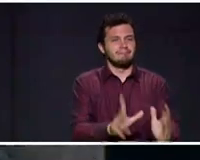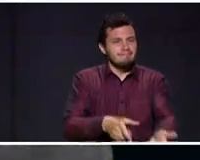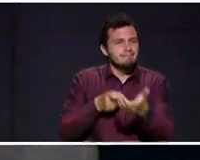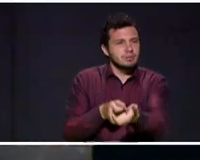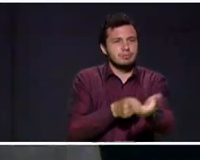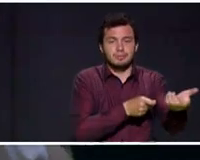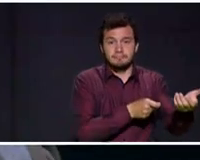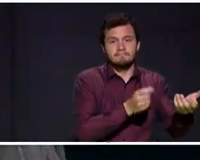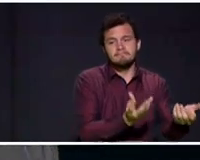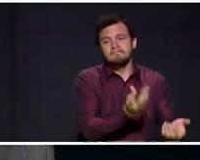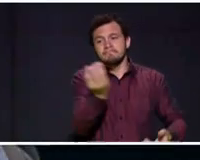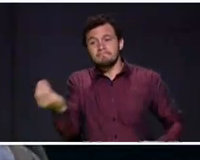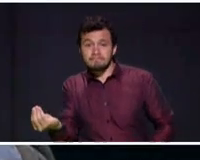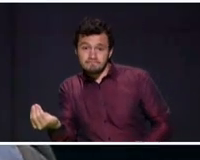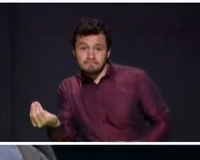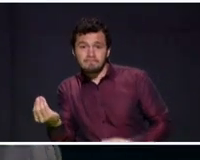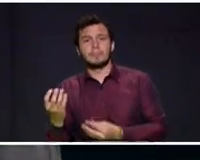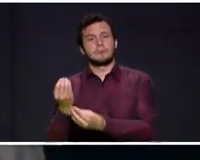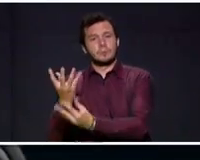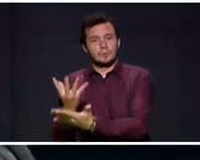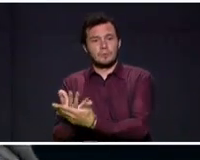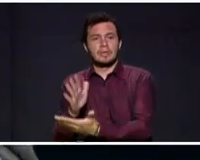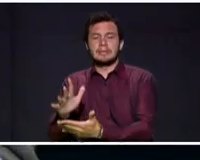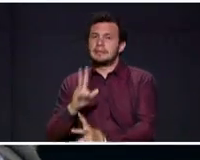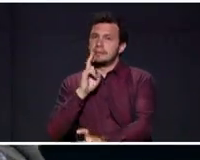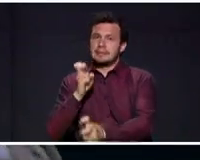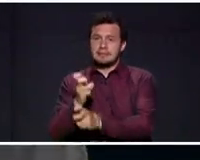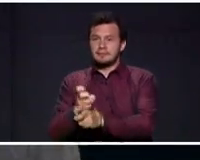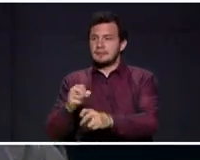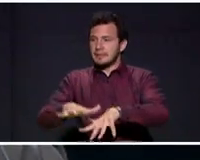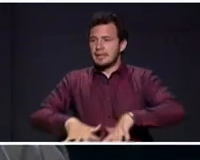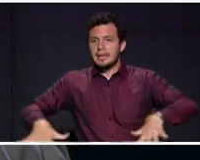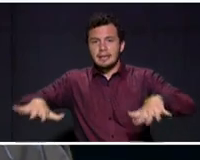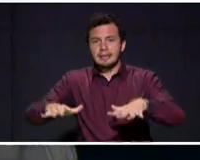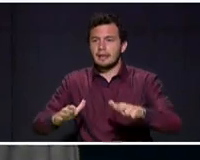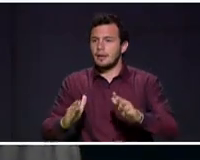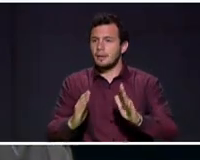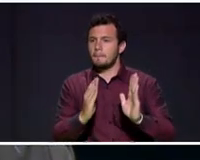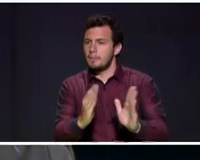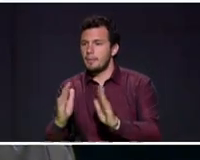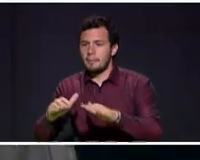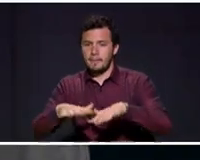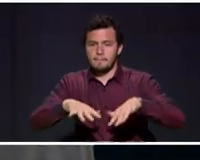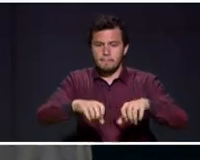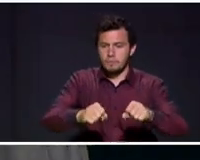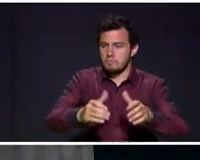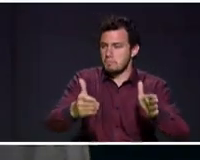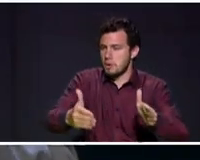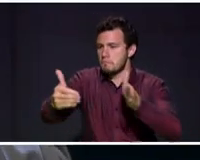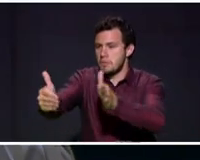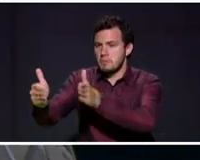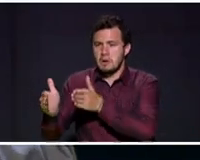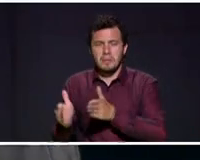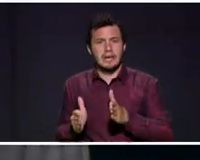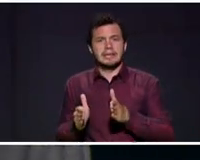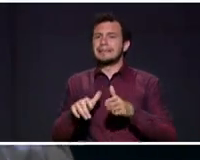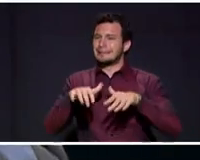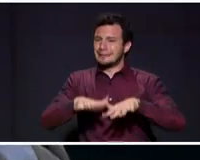y deficiente distribución de la tierra y de los medios de producción en ese sentido el departamento está en un grave problema